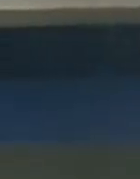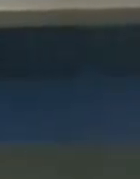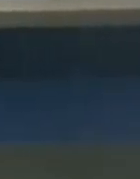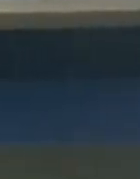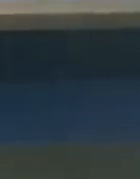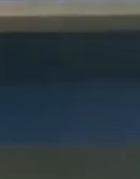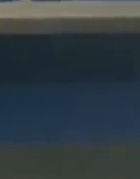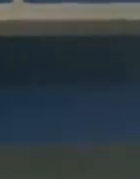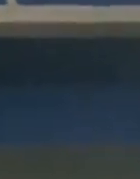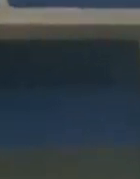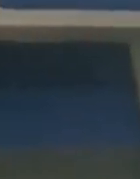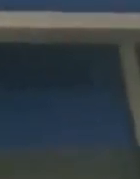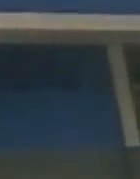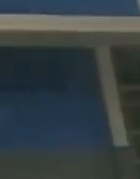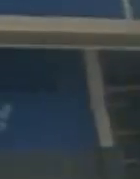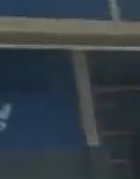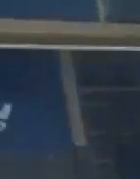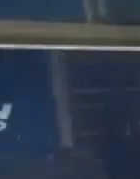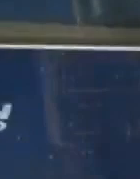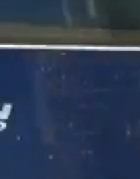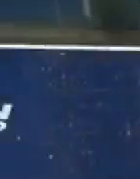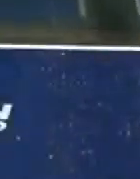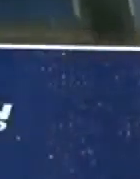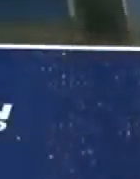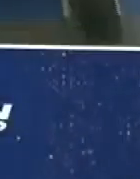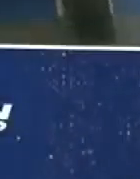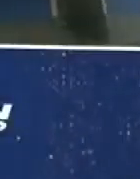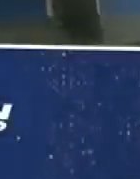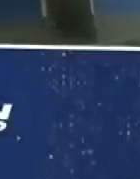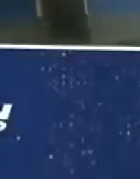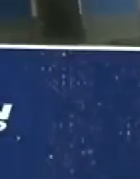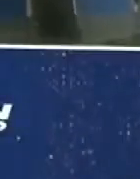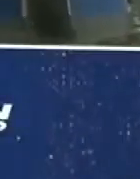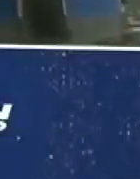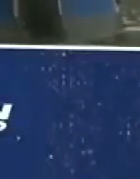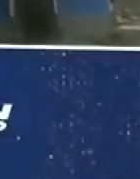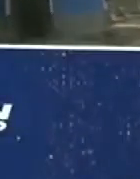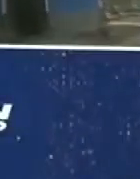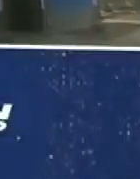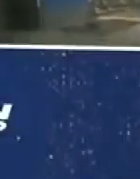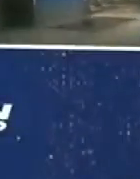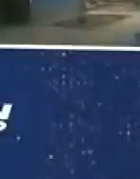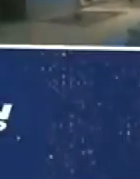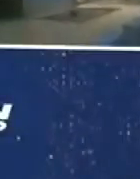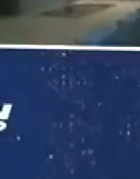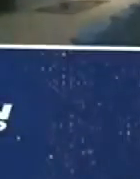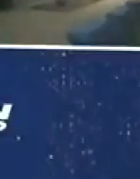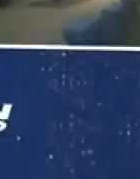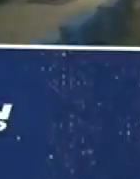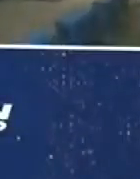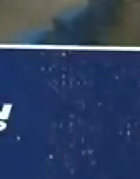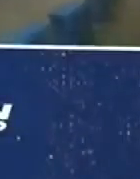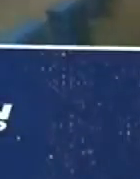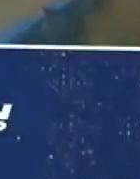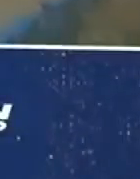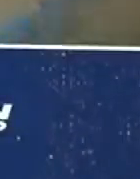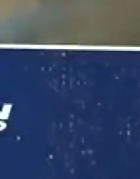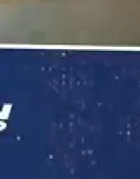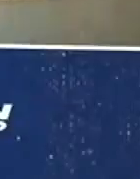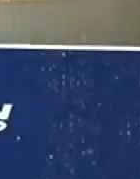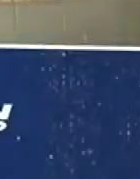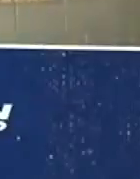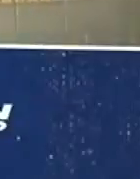Buenas tardes, pues, Santa Teresa del Tuy. Saludo a todo el pueblo de los Valles del Tuy.